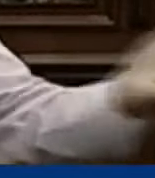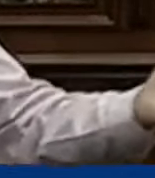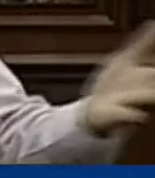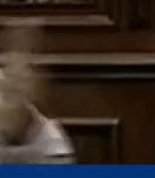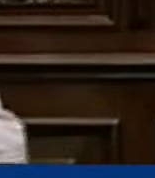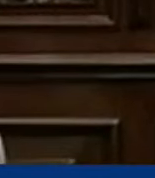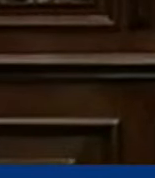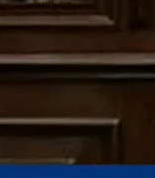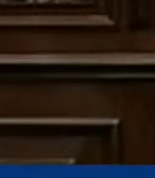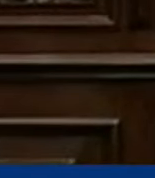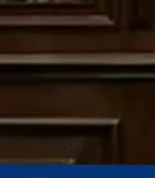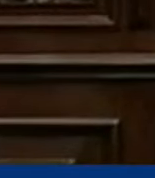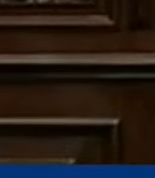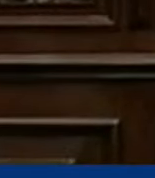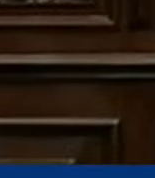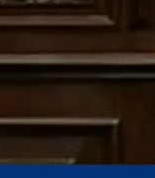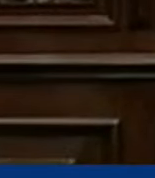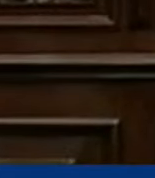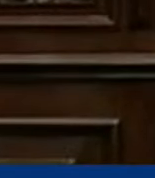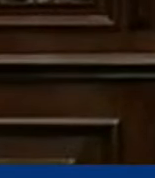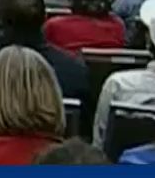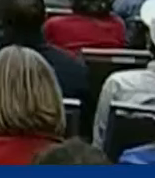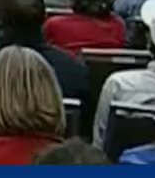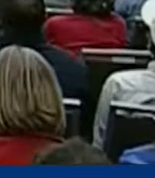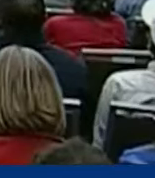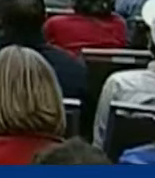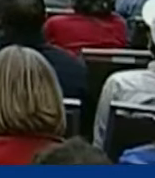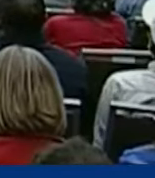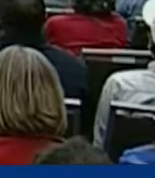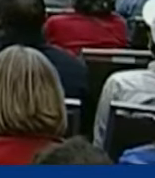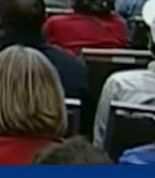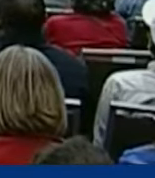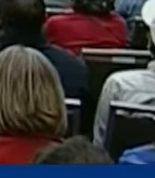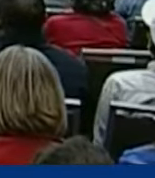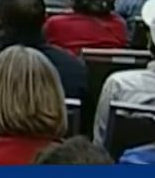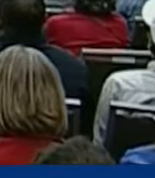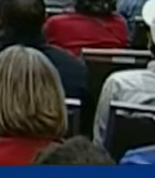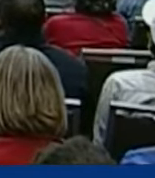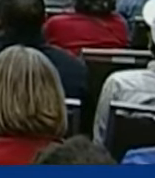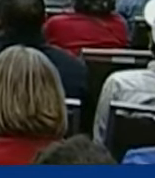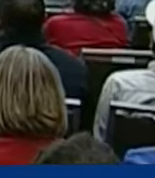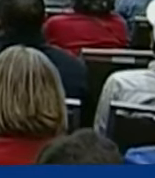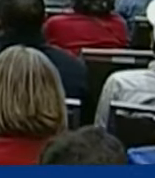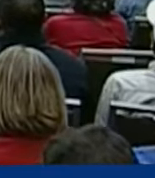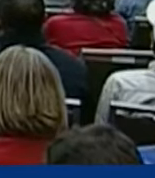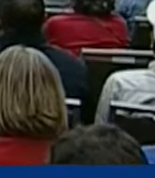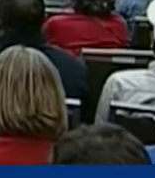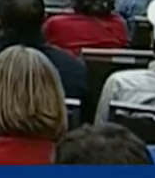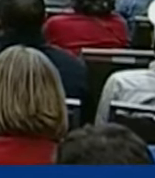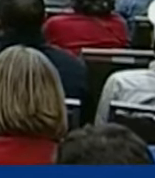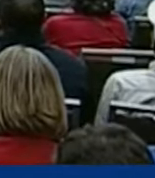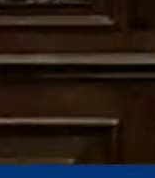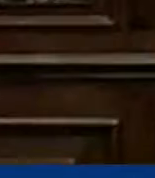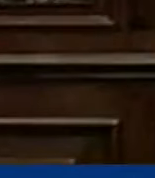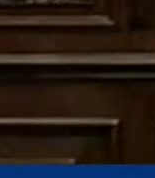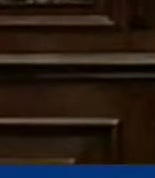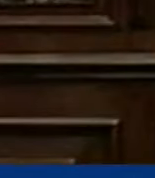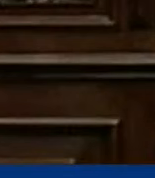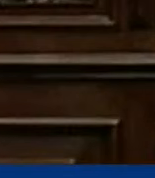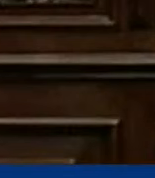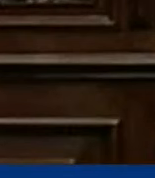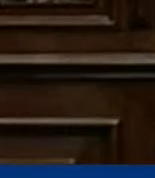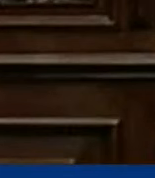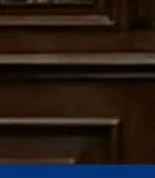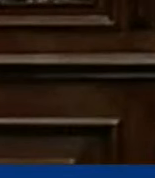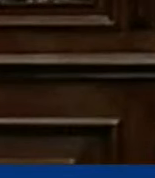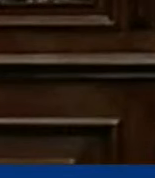¿Qué le voy a decir a ustedes que han luchado toda la vida? Y a quienes como ustedes, de las cinco generaciones del bloque histórico revolucionario, están